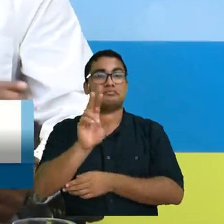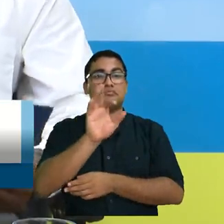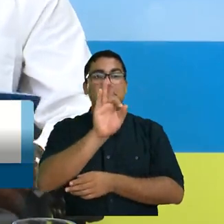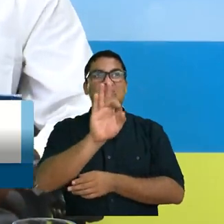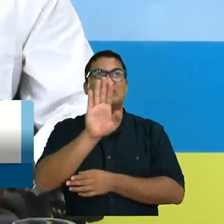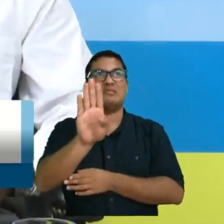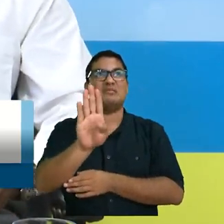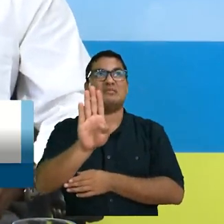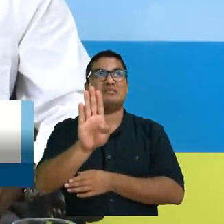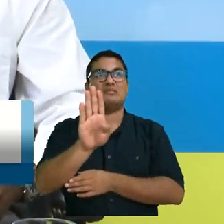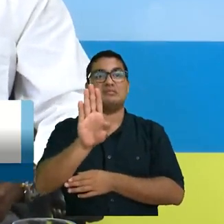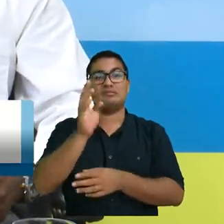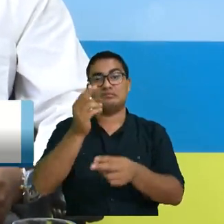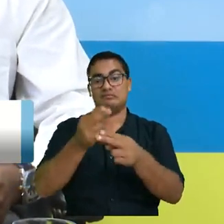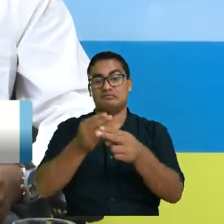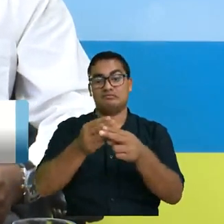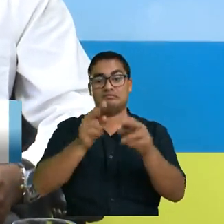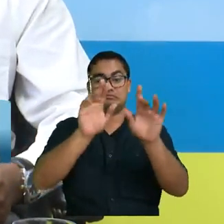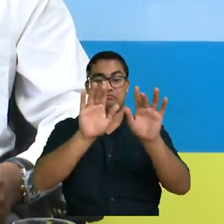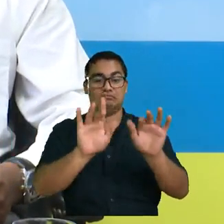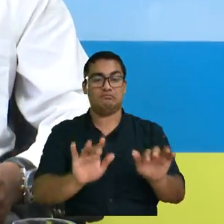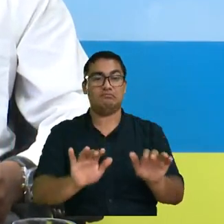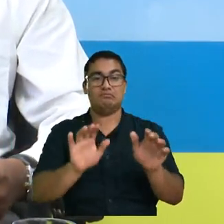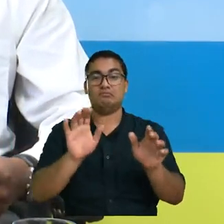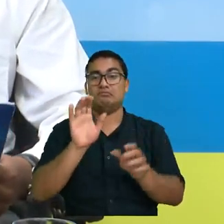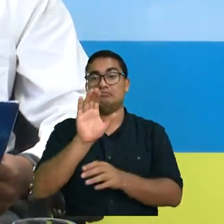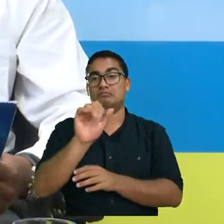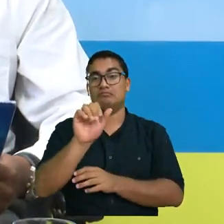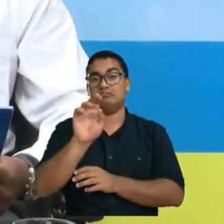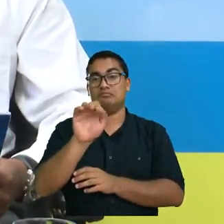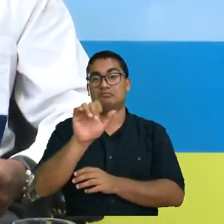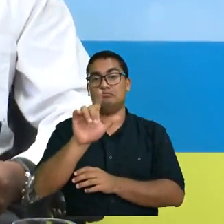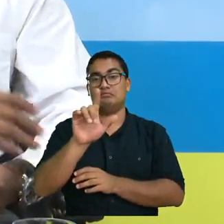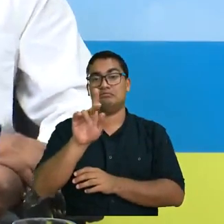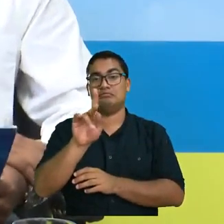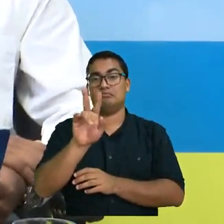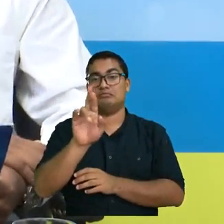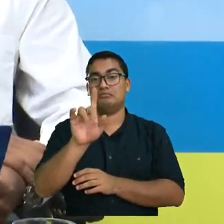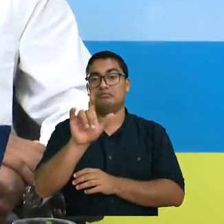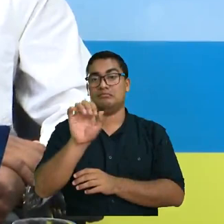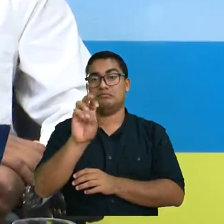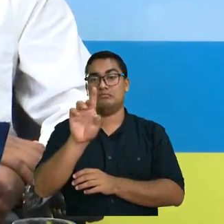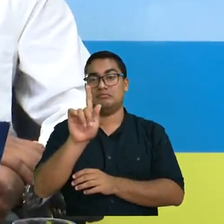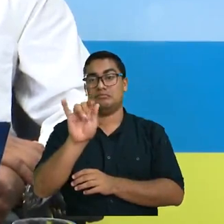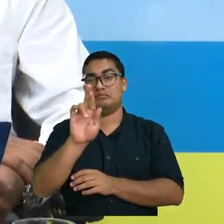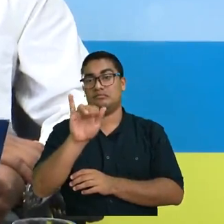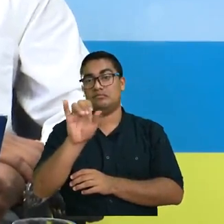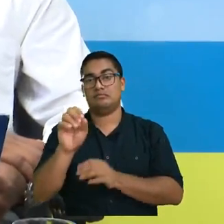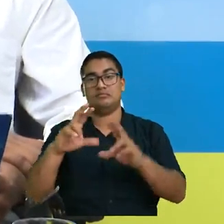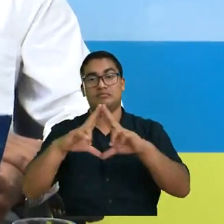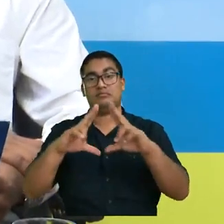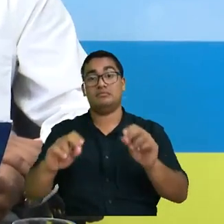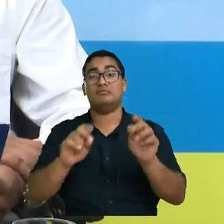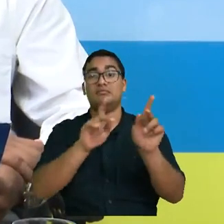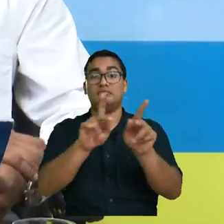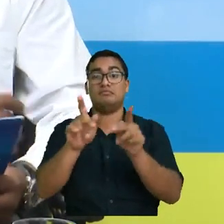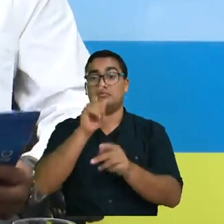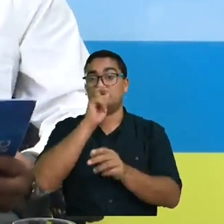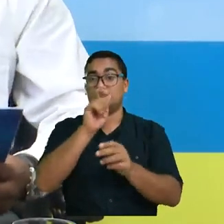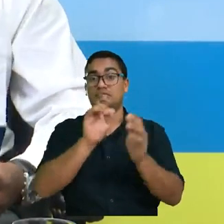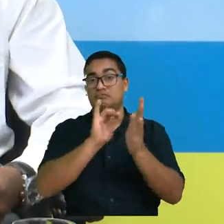Facebook. Aparecemos ahí como Canal Parlamentario de Nicaragua. Y también a quienes nos ven en YouTube, en esta plataforma